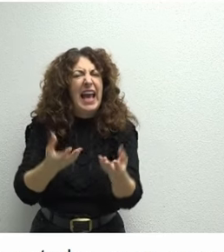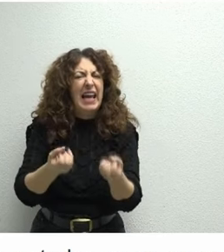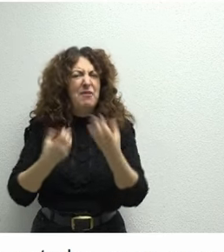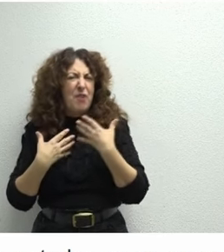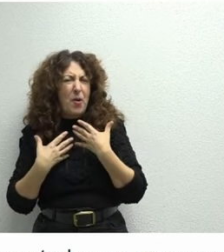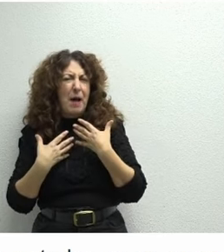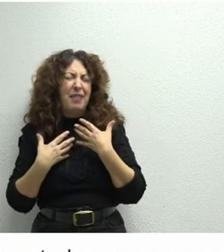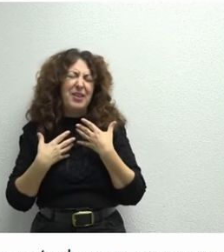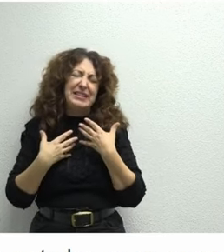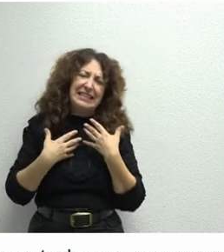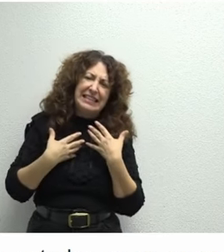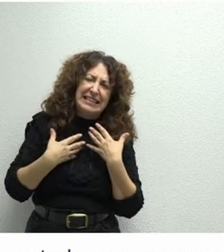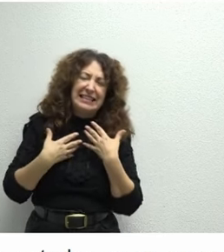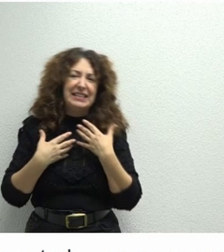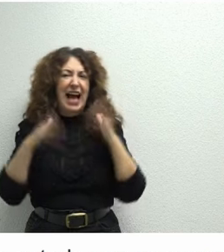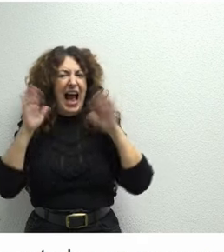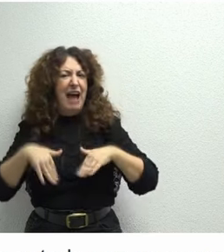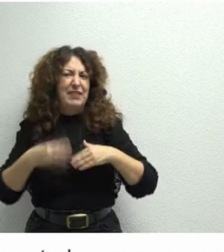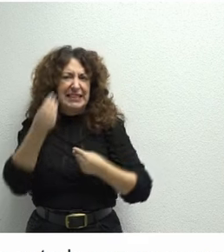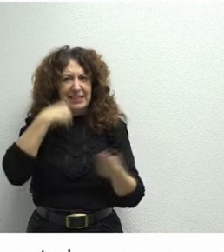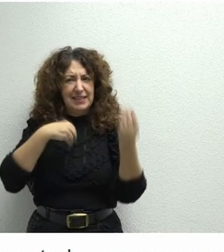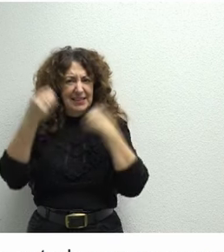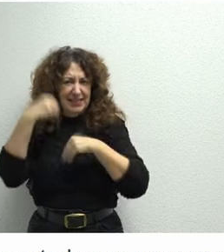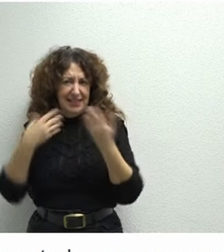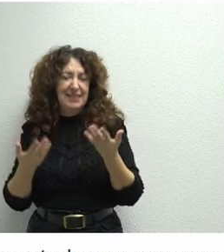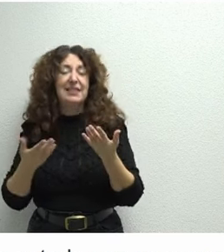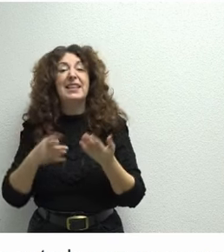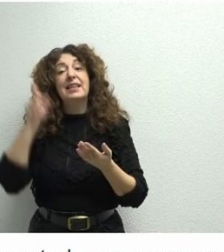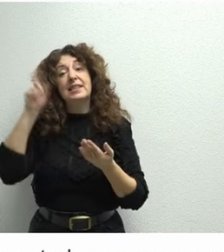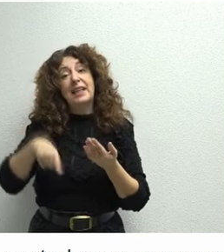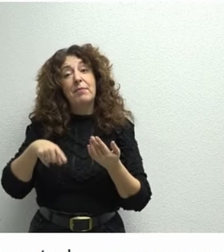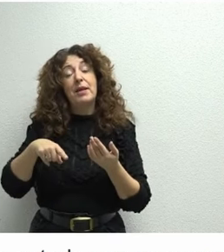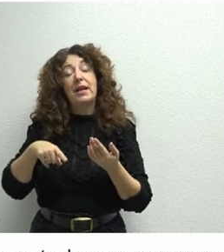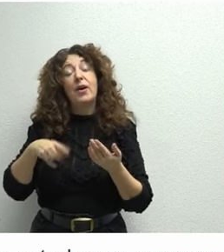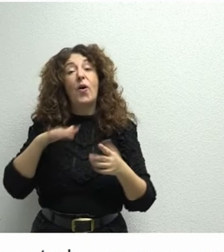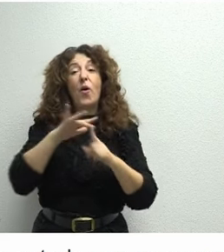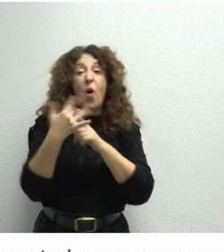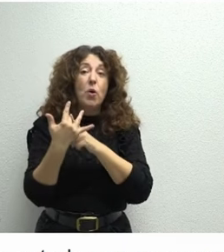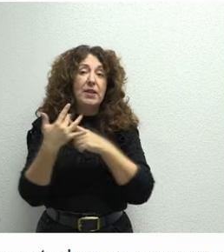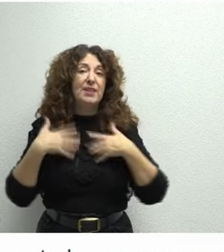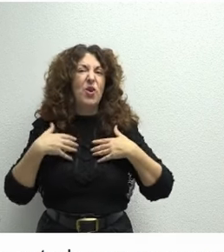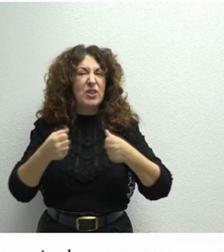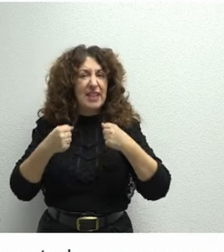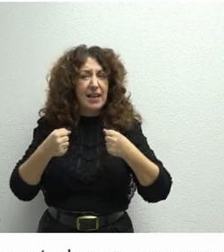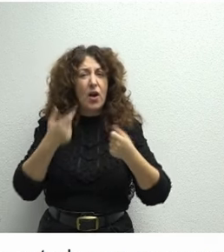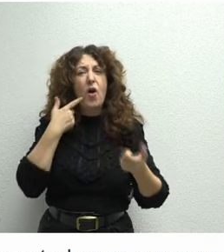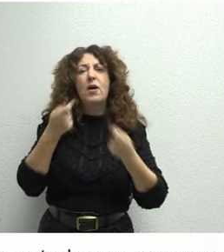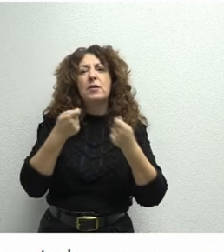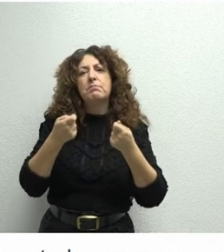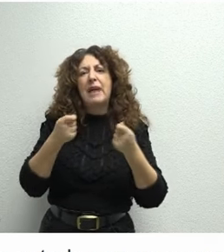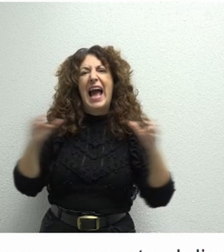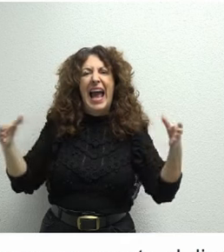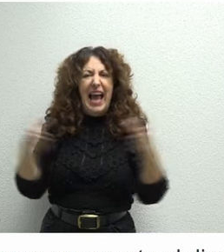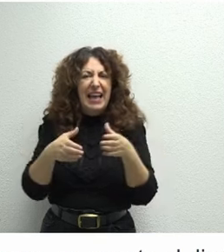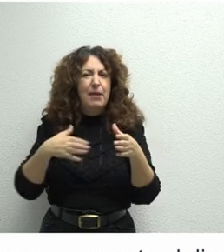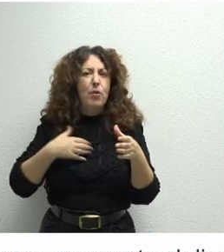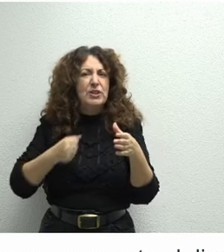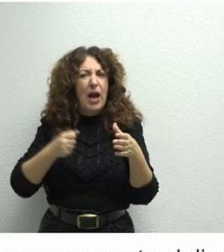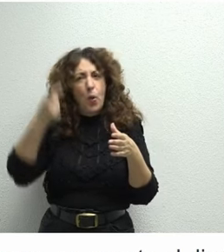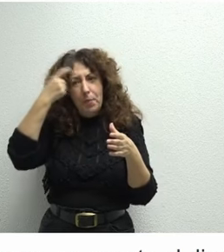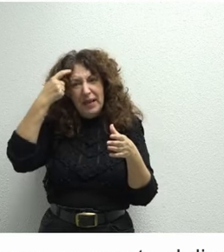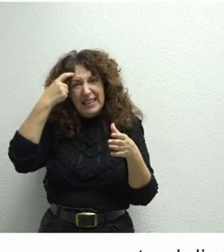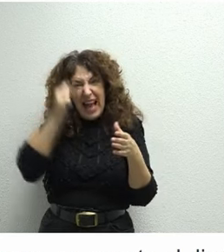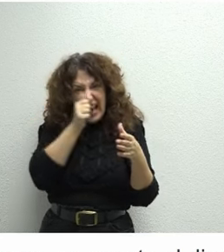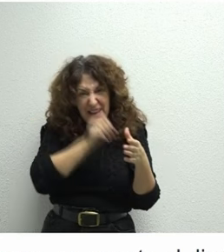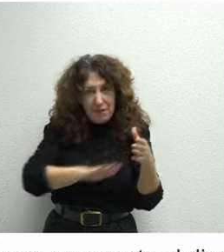está muy muy sesgada Y bueno pues las dificultades de coordinar en un contexto sanitario de una consulta en un equipo de Salud Mental infanto juvenil que